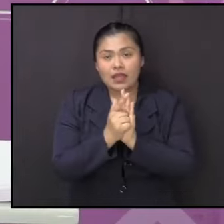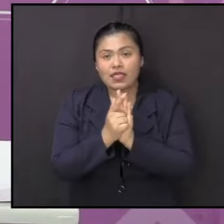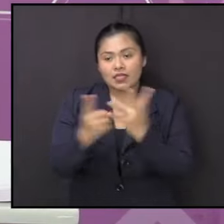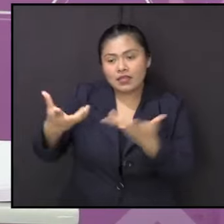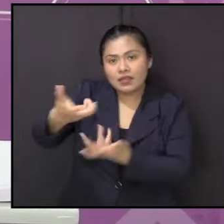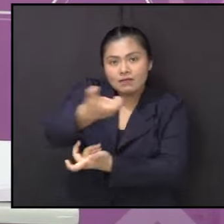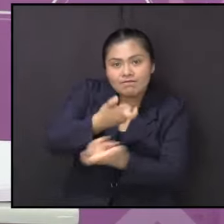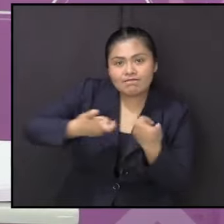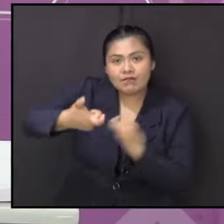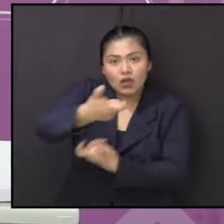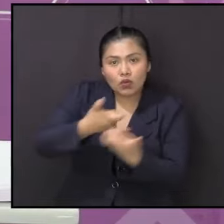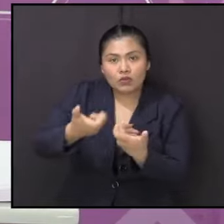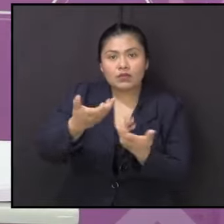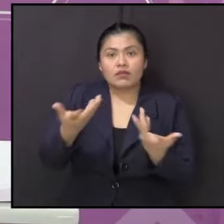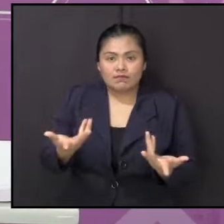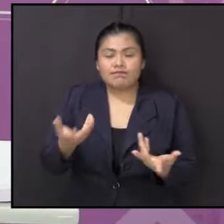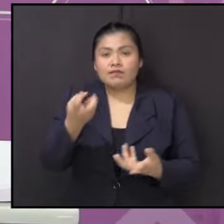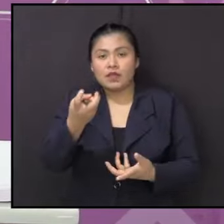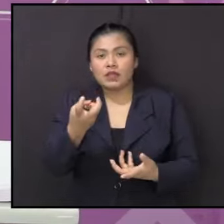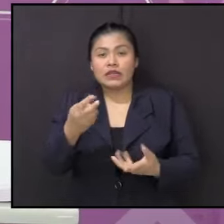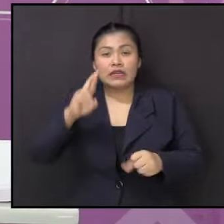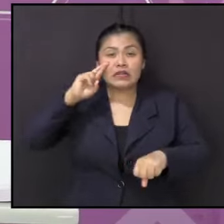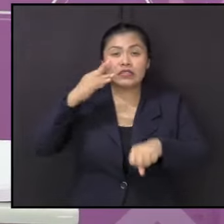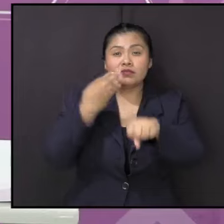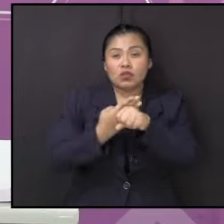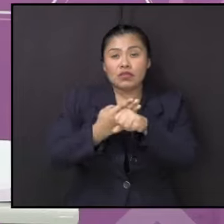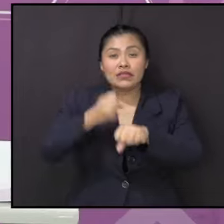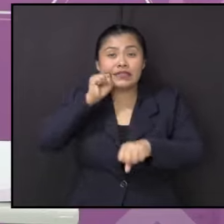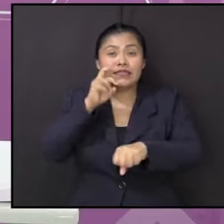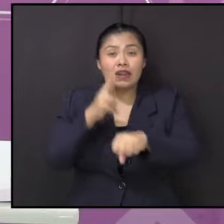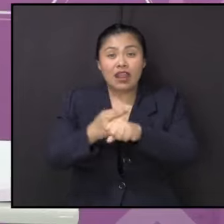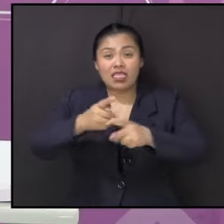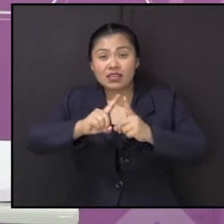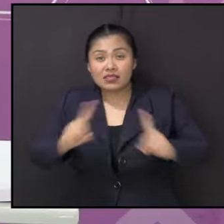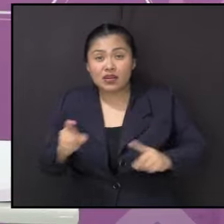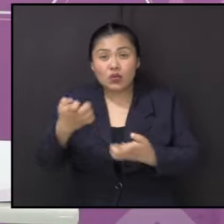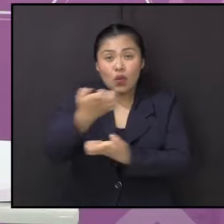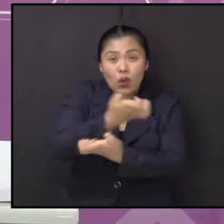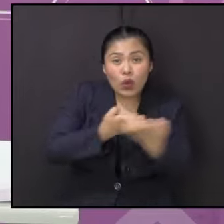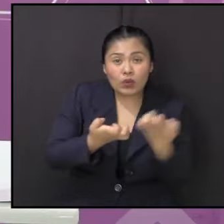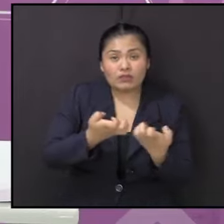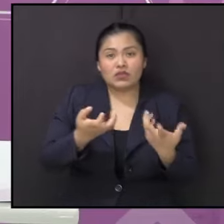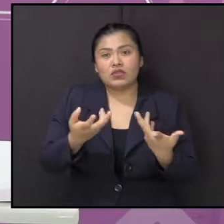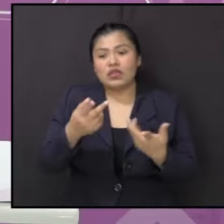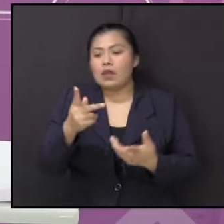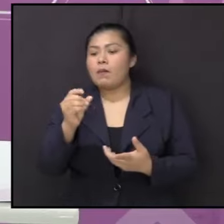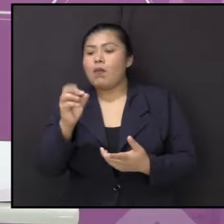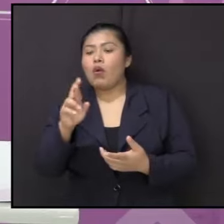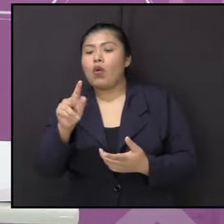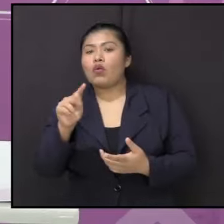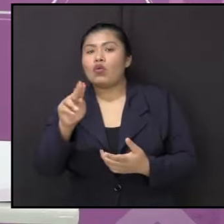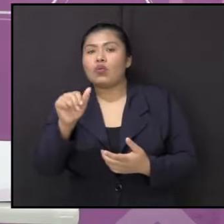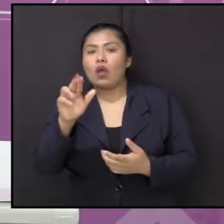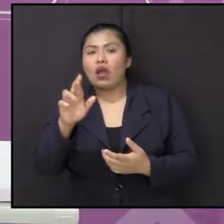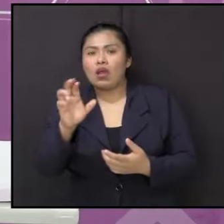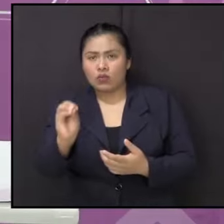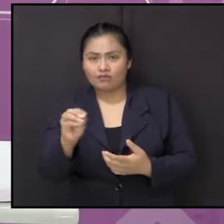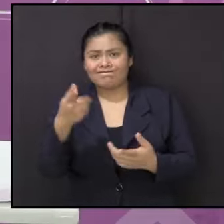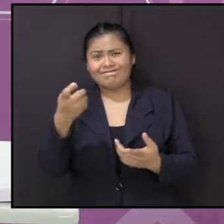situación, pero se establece como responsabilidad de la Secretaría de Desarrollo Económico y Portuario fomentar justamente